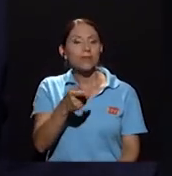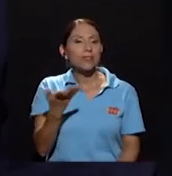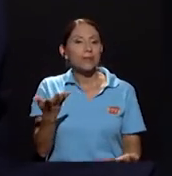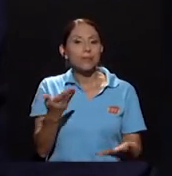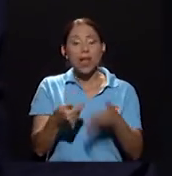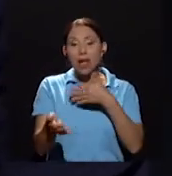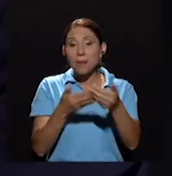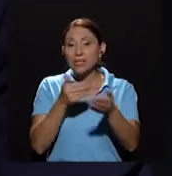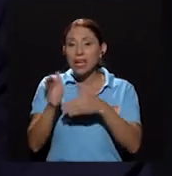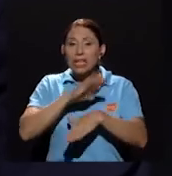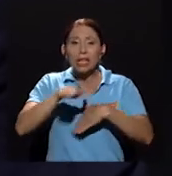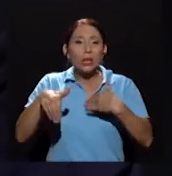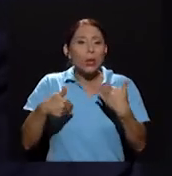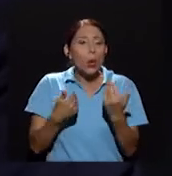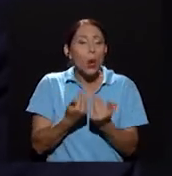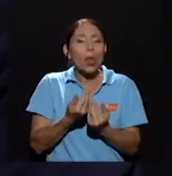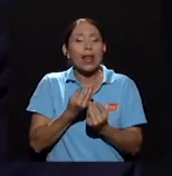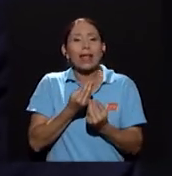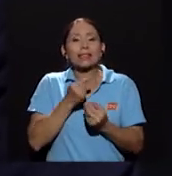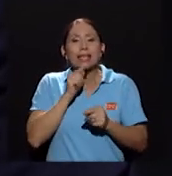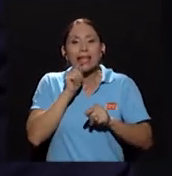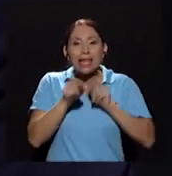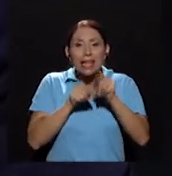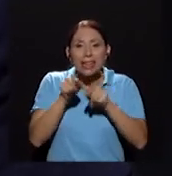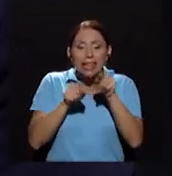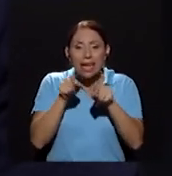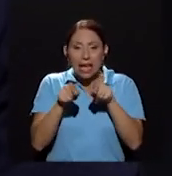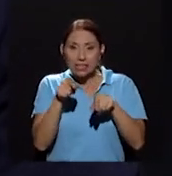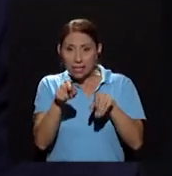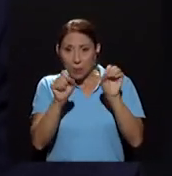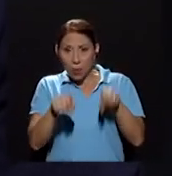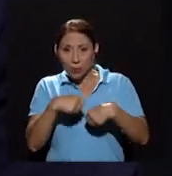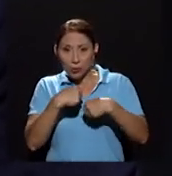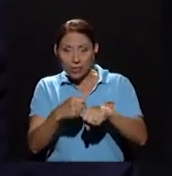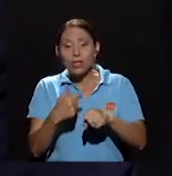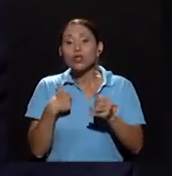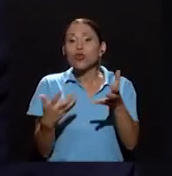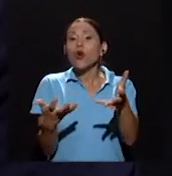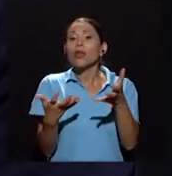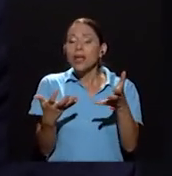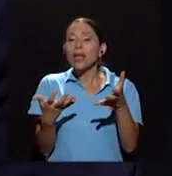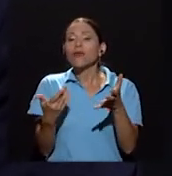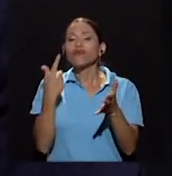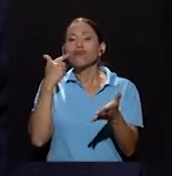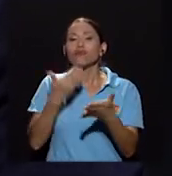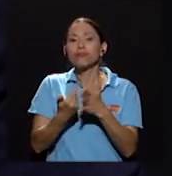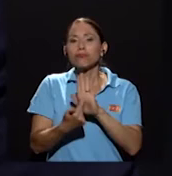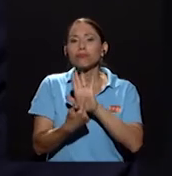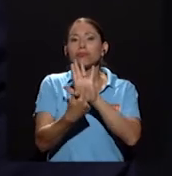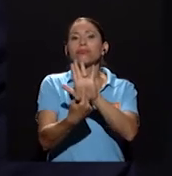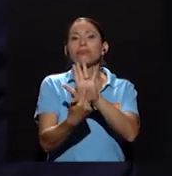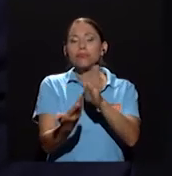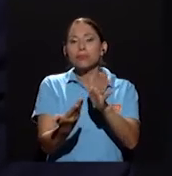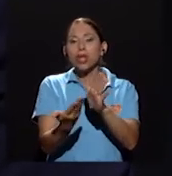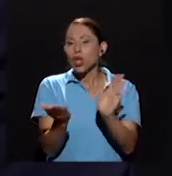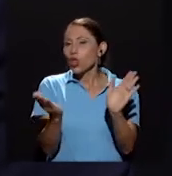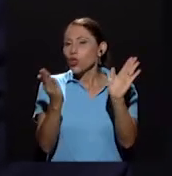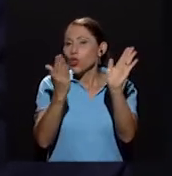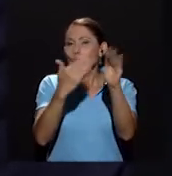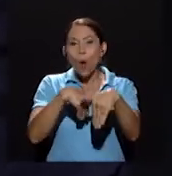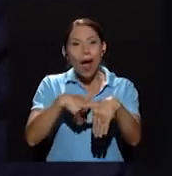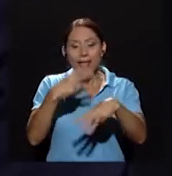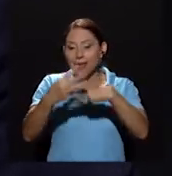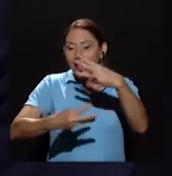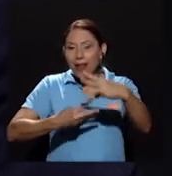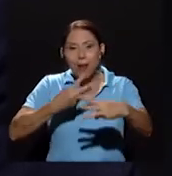pesar de todas las críticas que todavía le podemos hacer yo quiero invocar acá que no hay sistema de salud en el